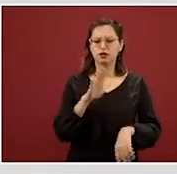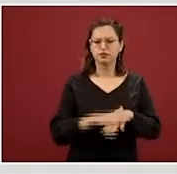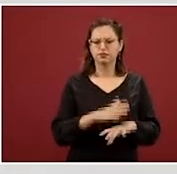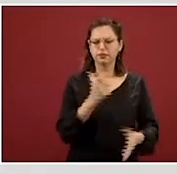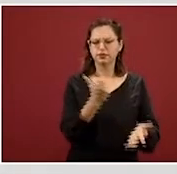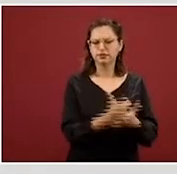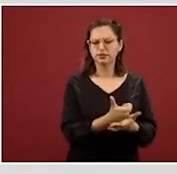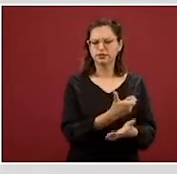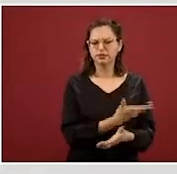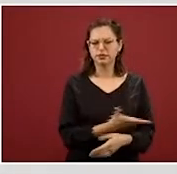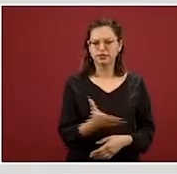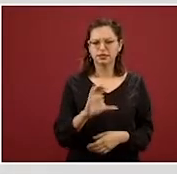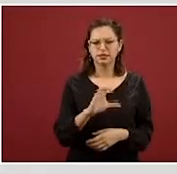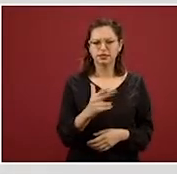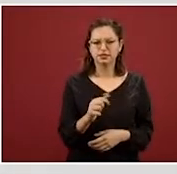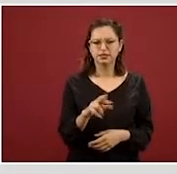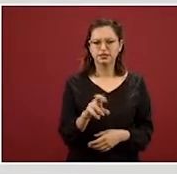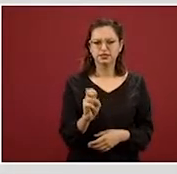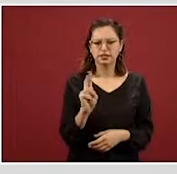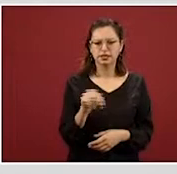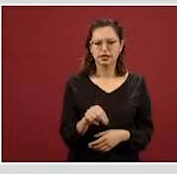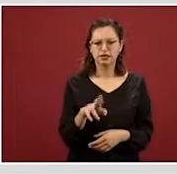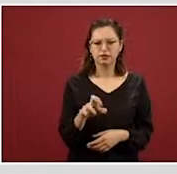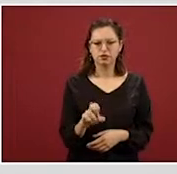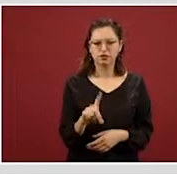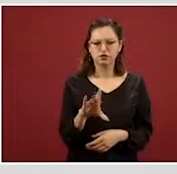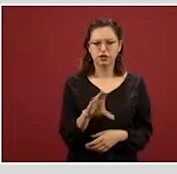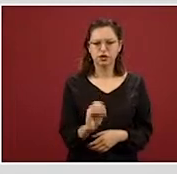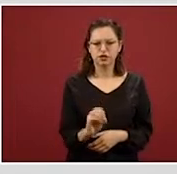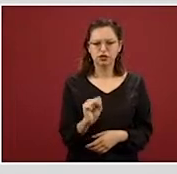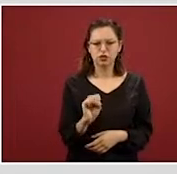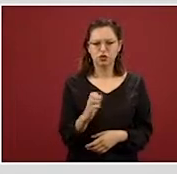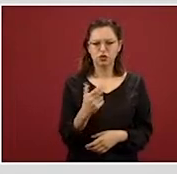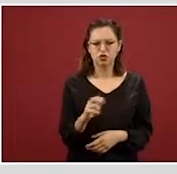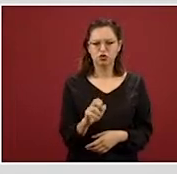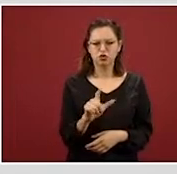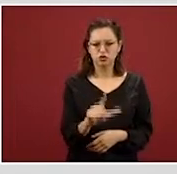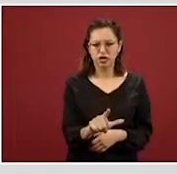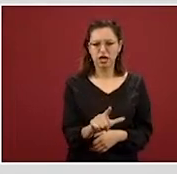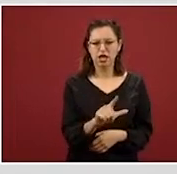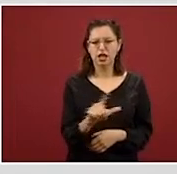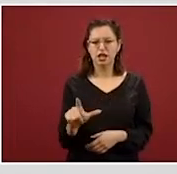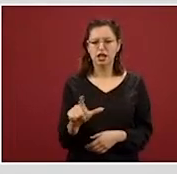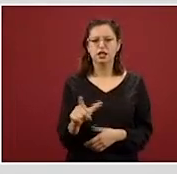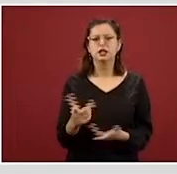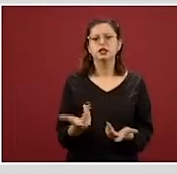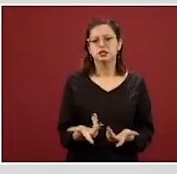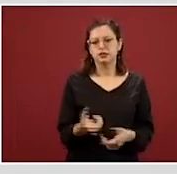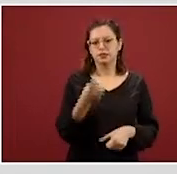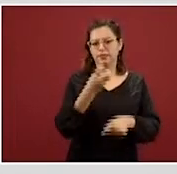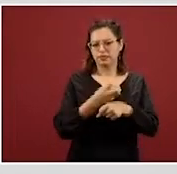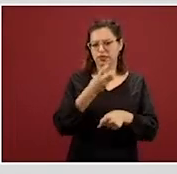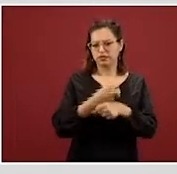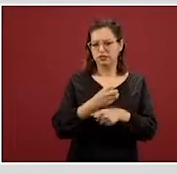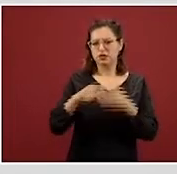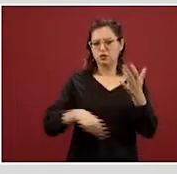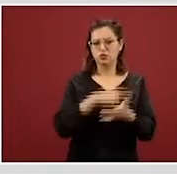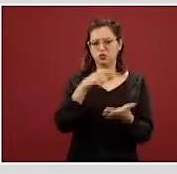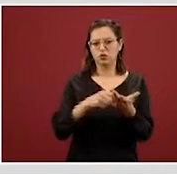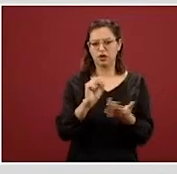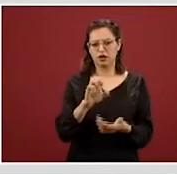altos en las marcas Chevron, Redco y Shell. Shell pasó al tercer lugar, parece que lleva una tendencia ya a la